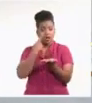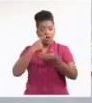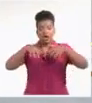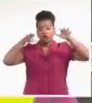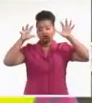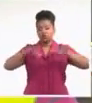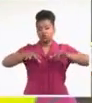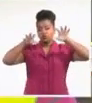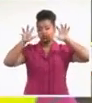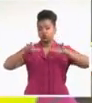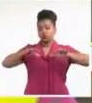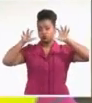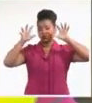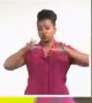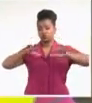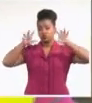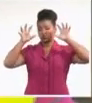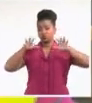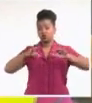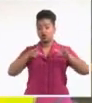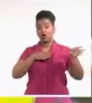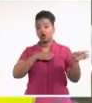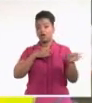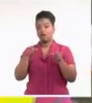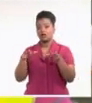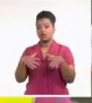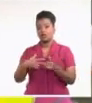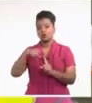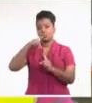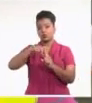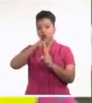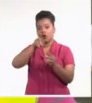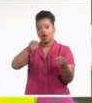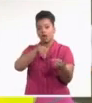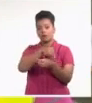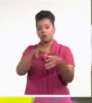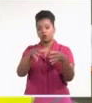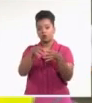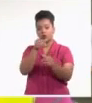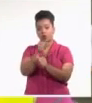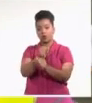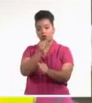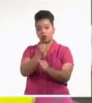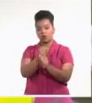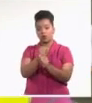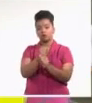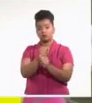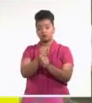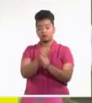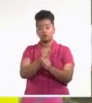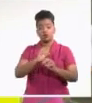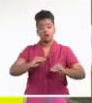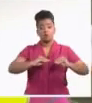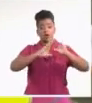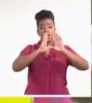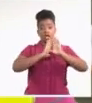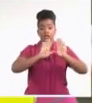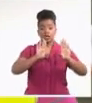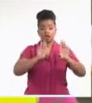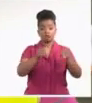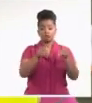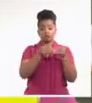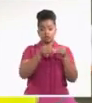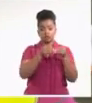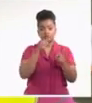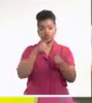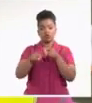lloviendo fuerte y además coincidía con el cambio de turno de los trabajadores, los que salían ahora por la mañana y los que entraban.